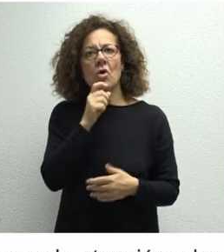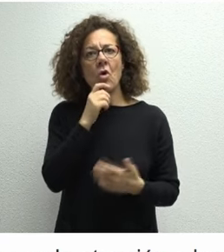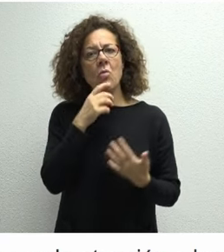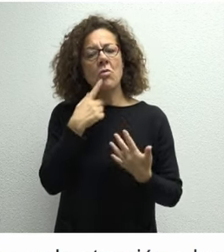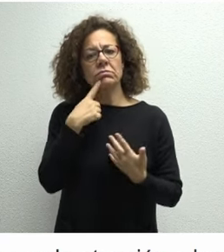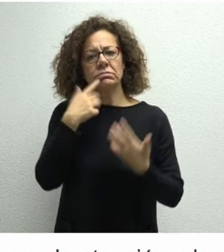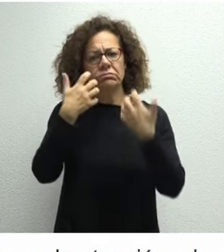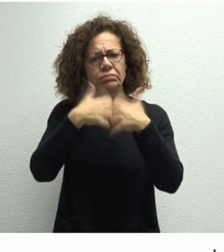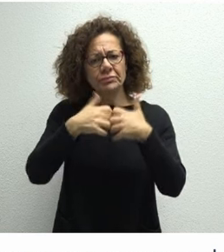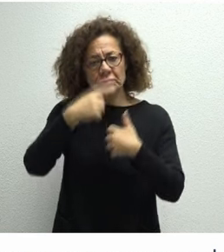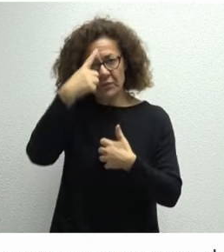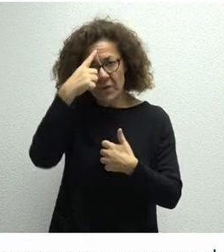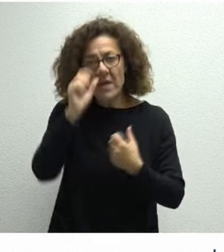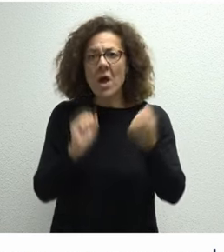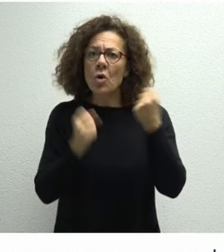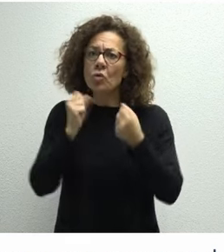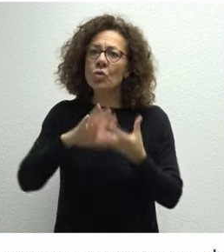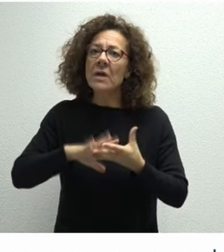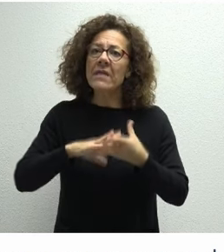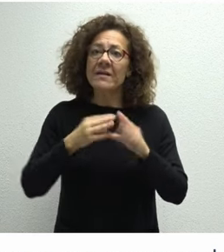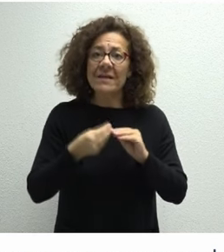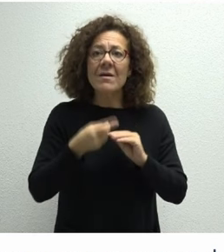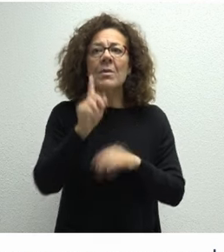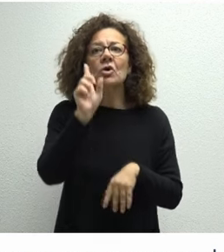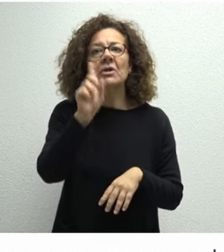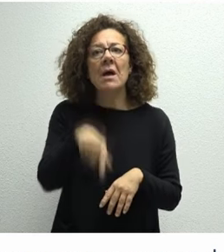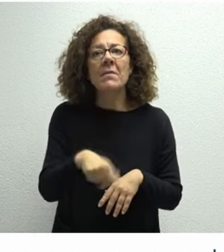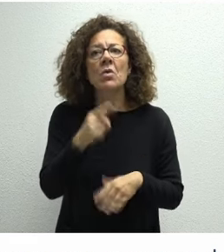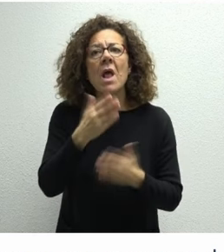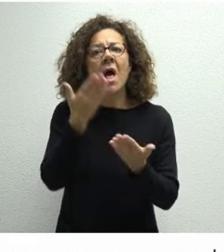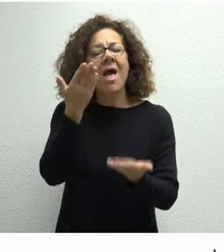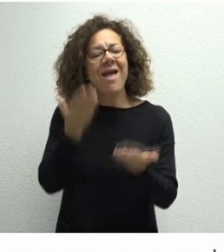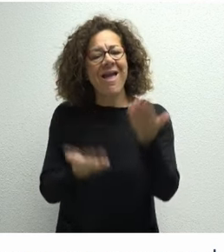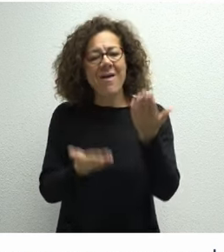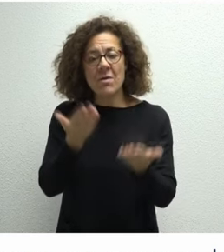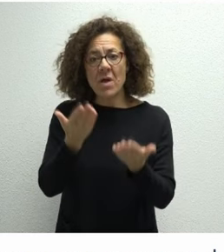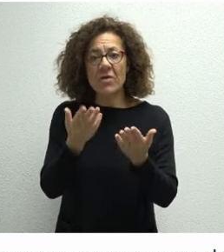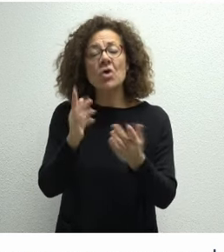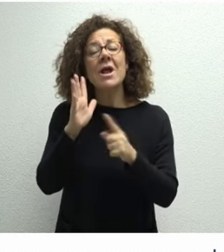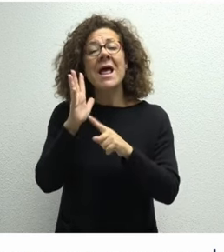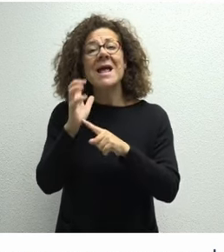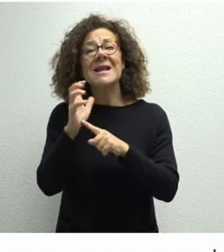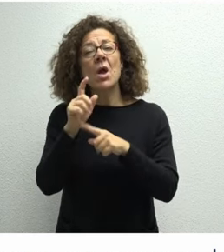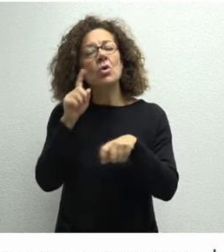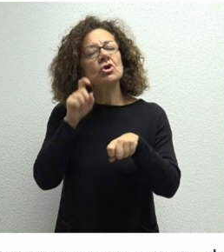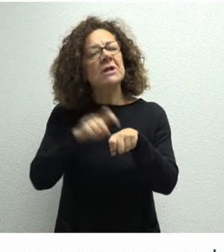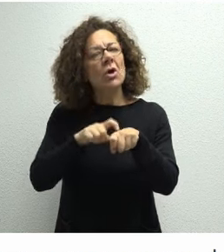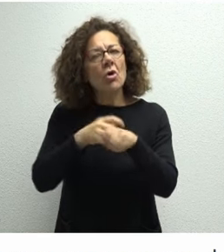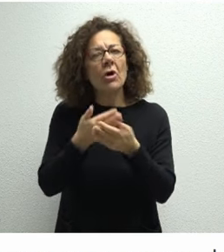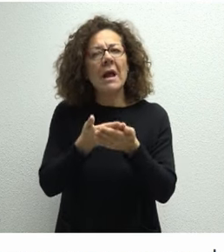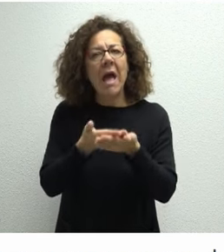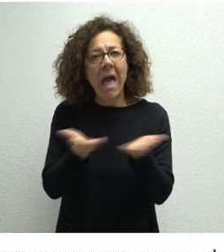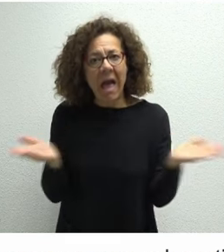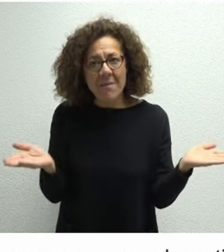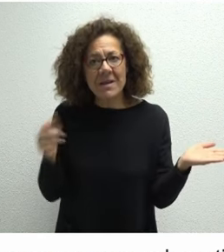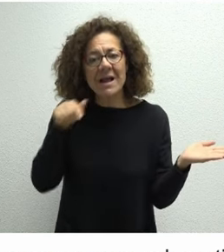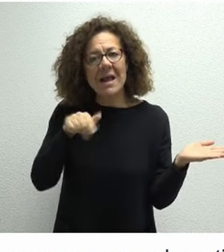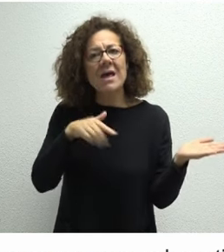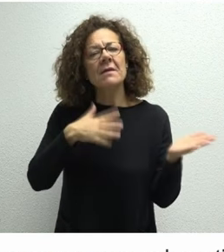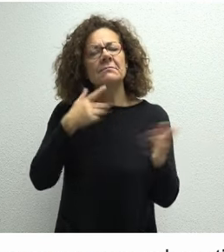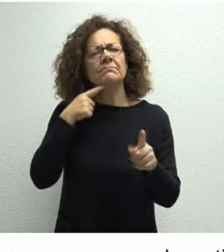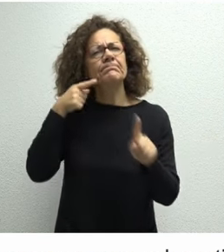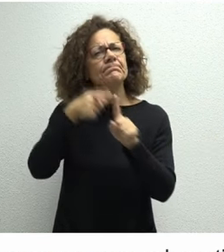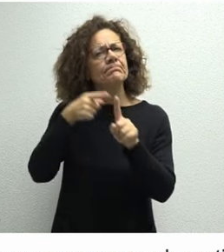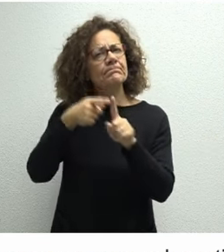intelectual de conducta adaptativa pero también de una evaluación neuropsicológica bastante amplia donde hacemos mucho